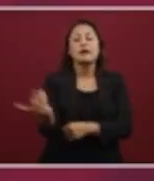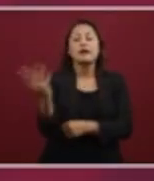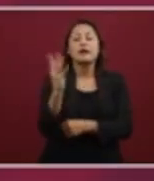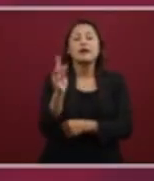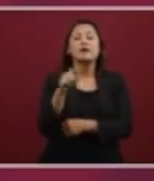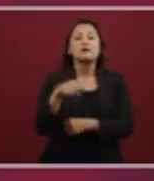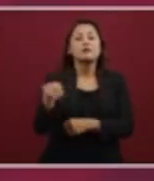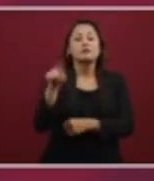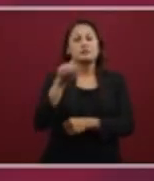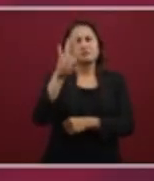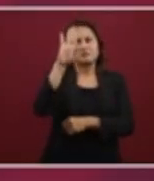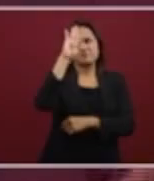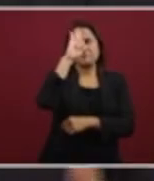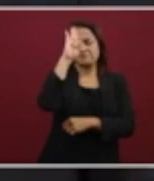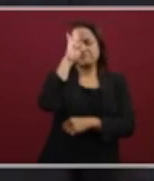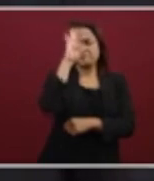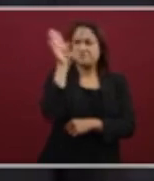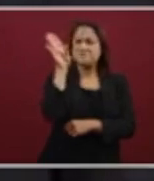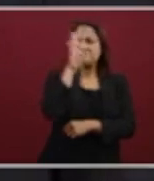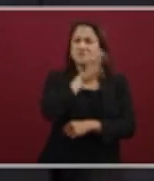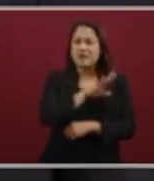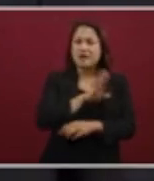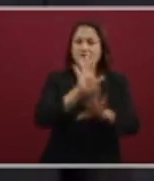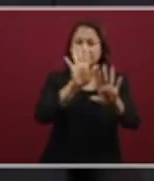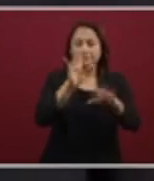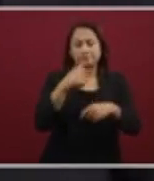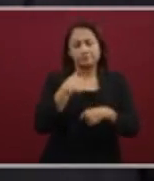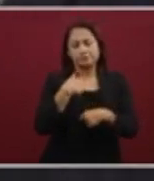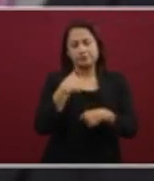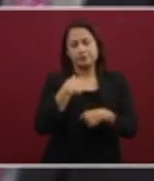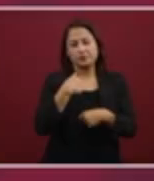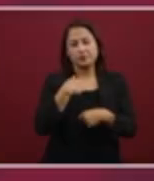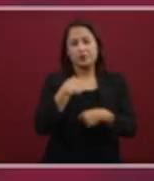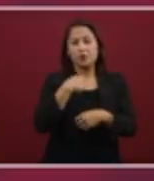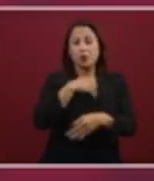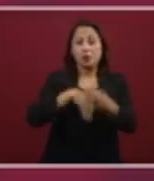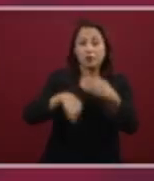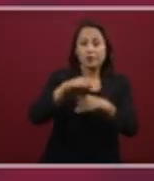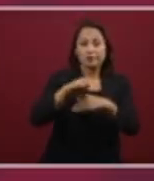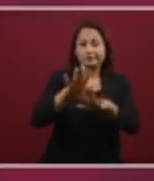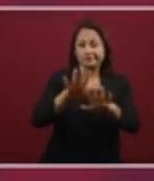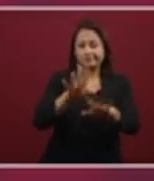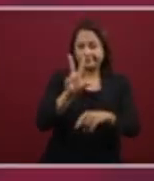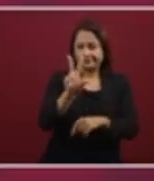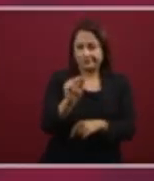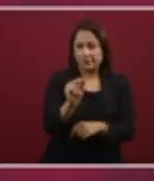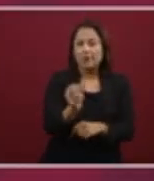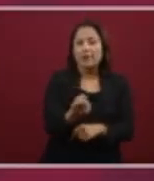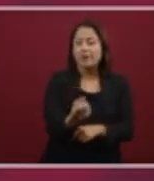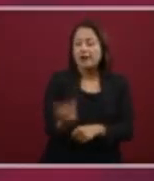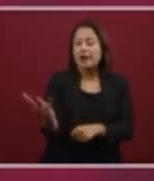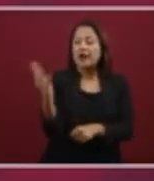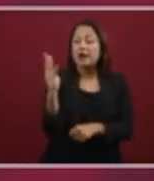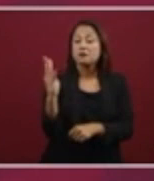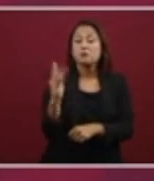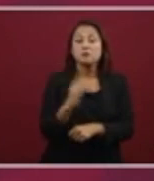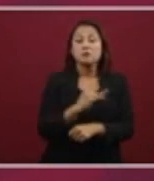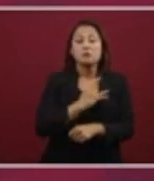Ya todo mundo, no todos, pues, pero muchos se sintieron